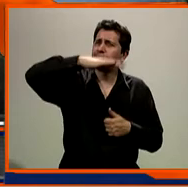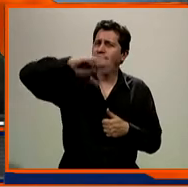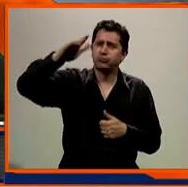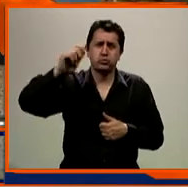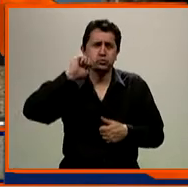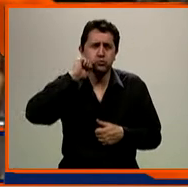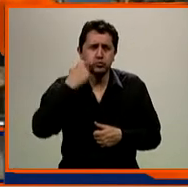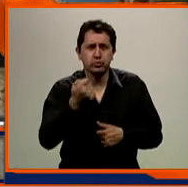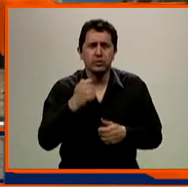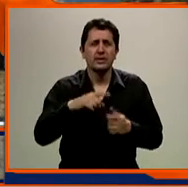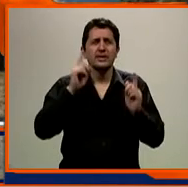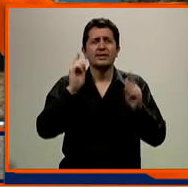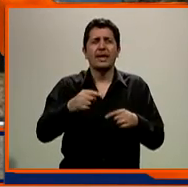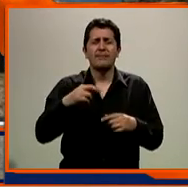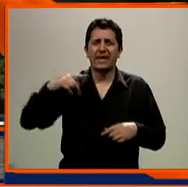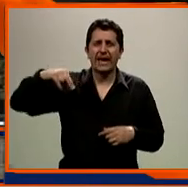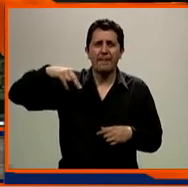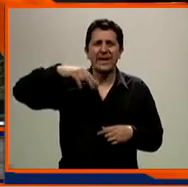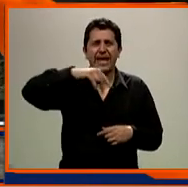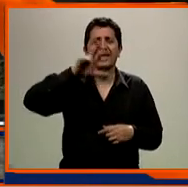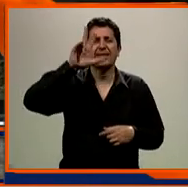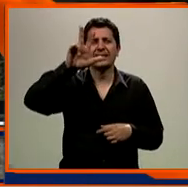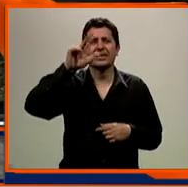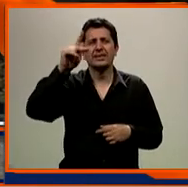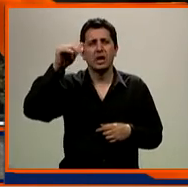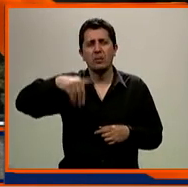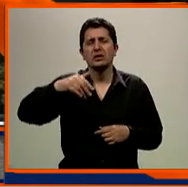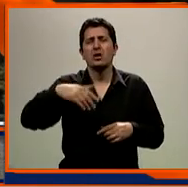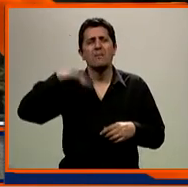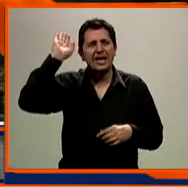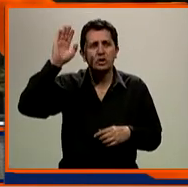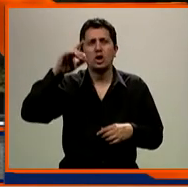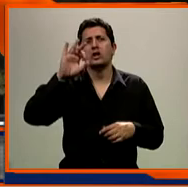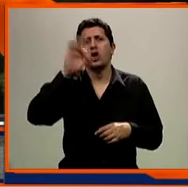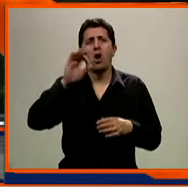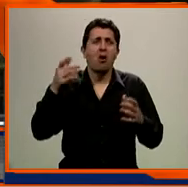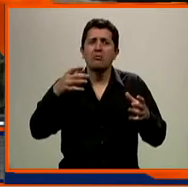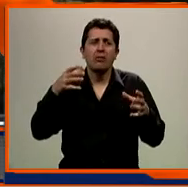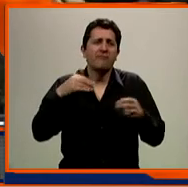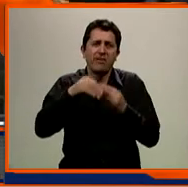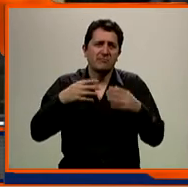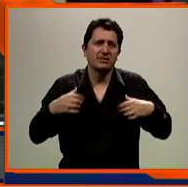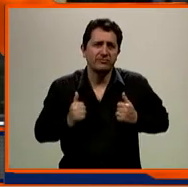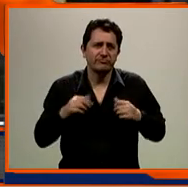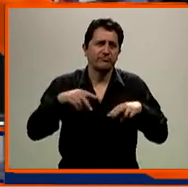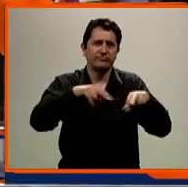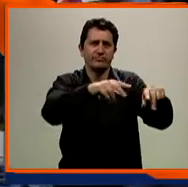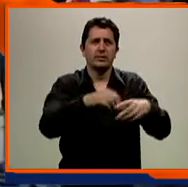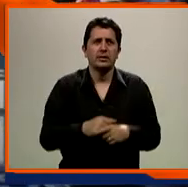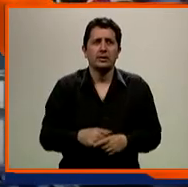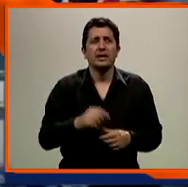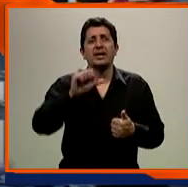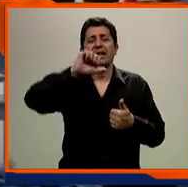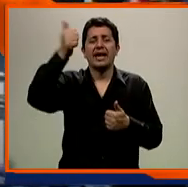y también una caminata de 3 kilómetros para adultos mayores y gente que quería formar parte. El ganador de la jornada fue